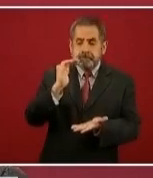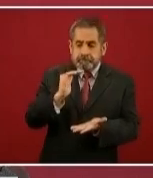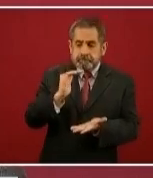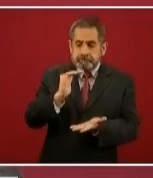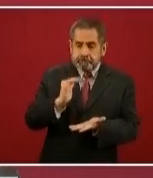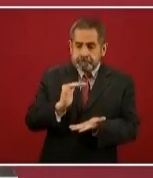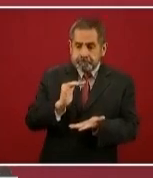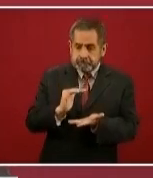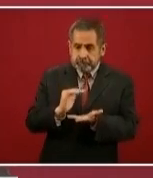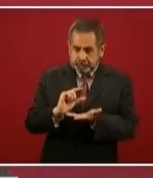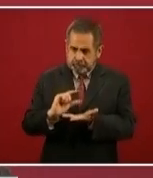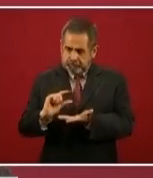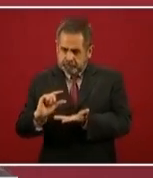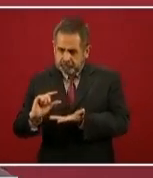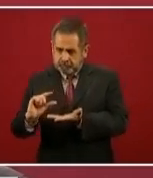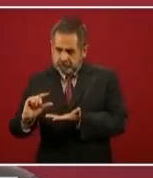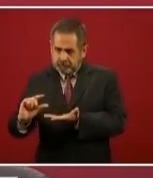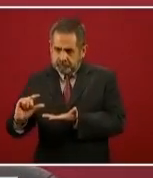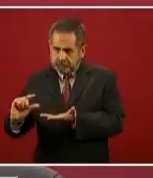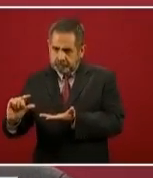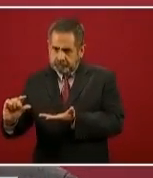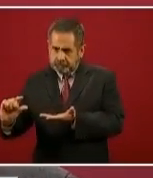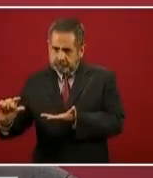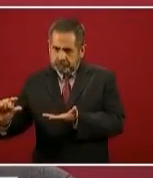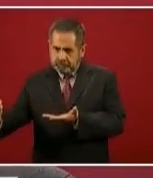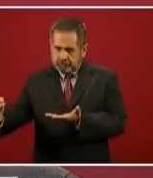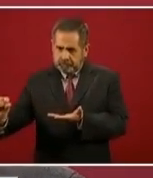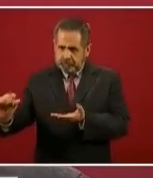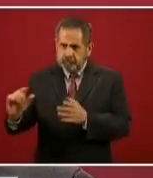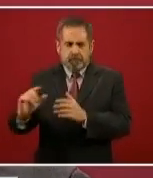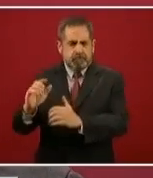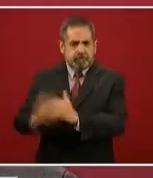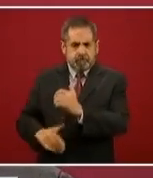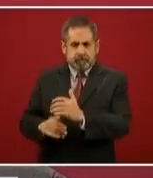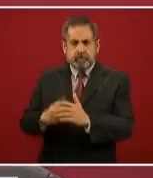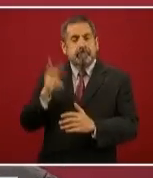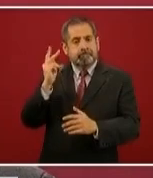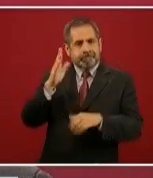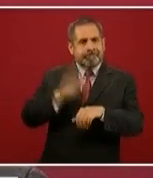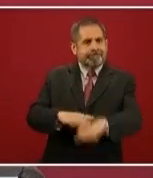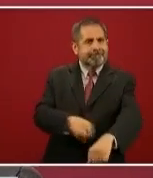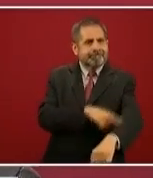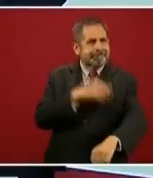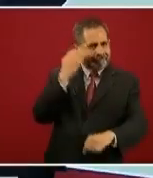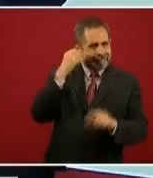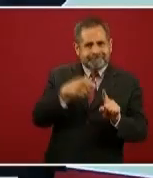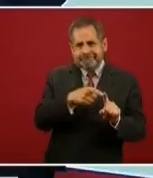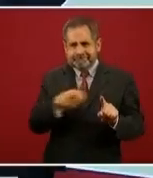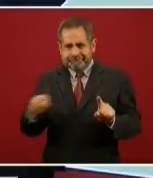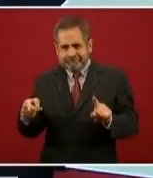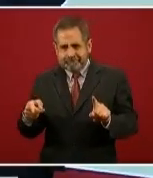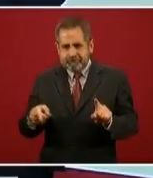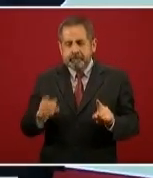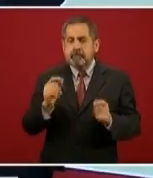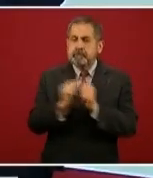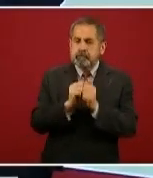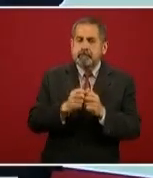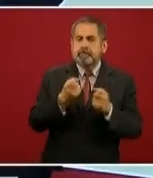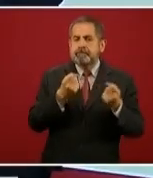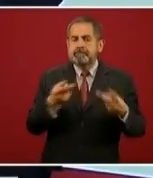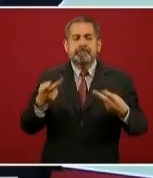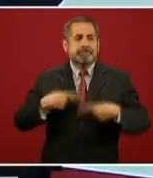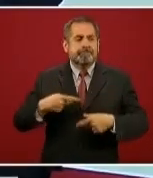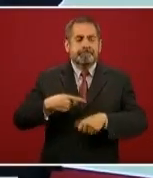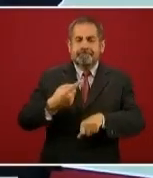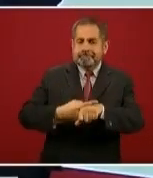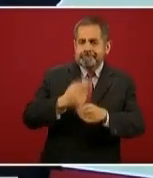casos de los que se pueden atender en la infraestructura de salud del Sistema Nacional de Salud de México. Y por eso es